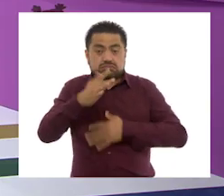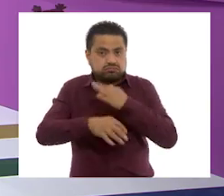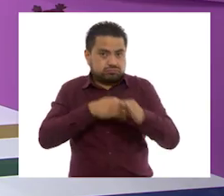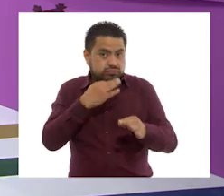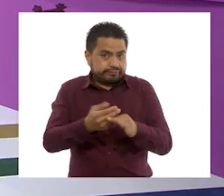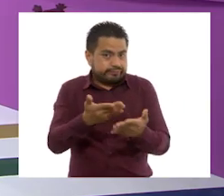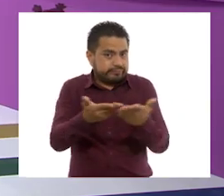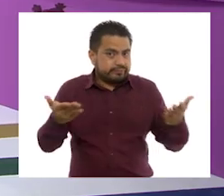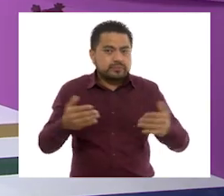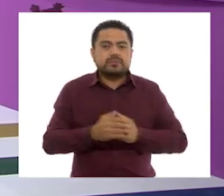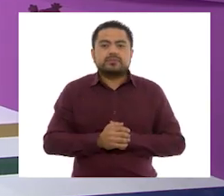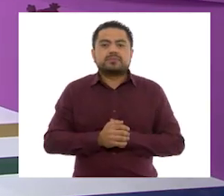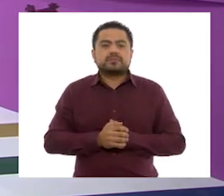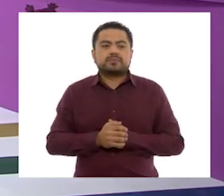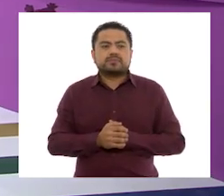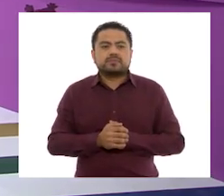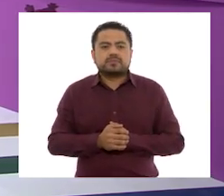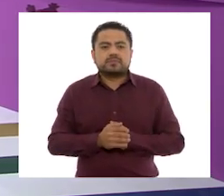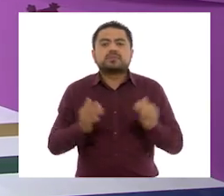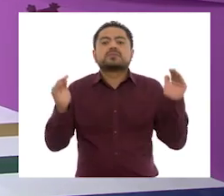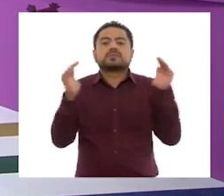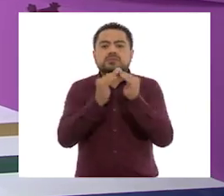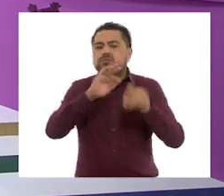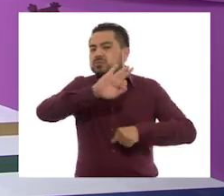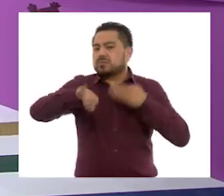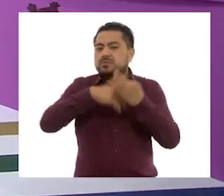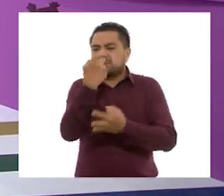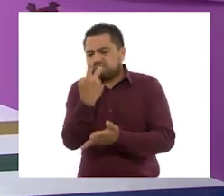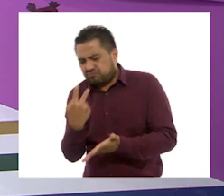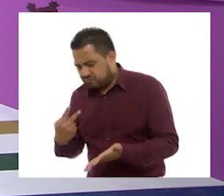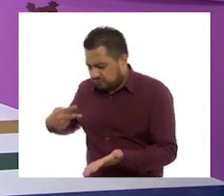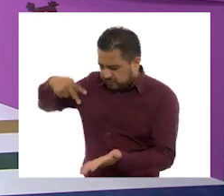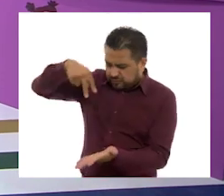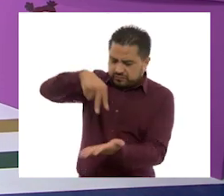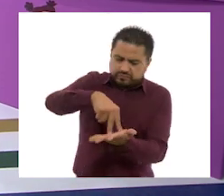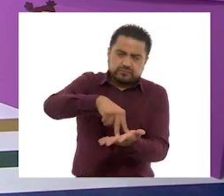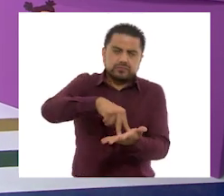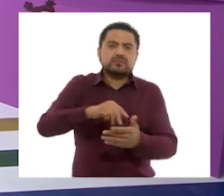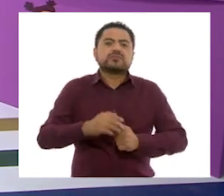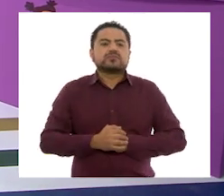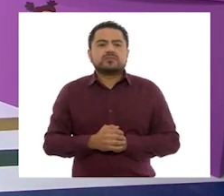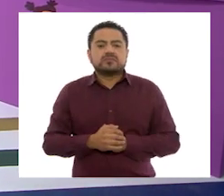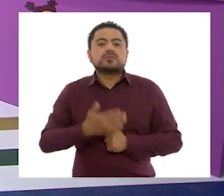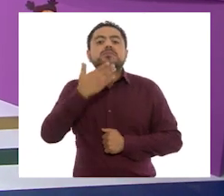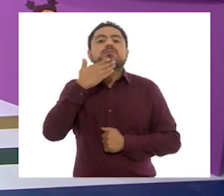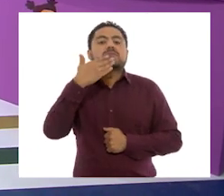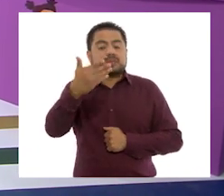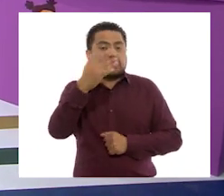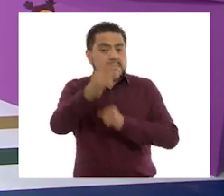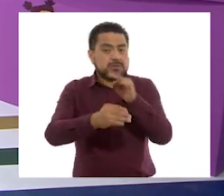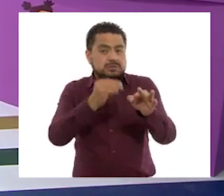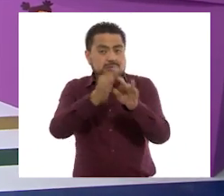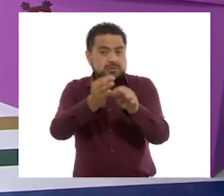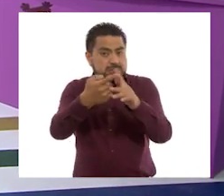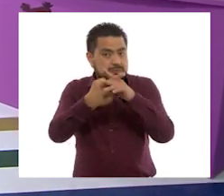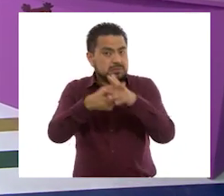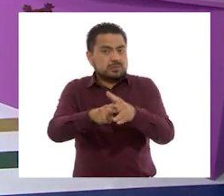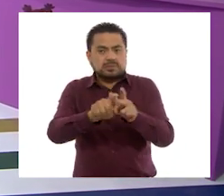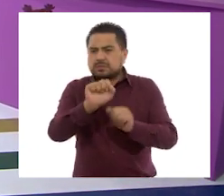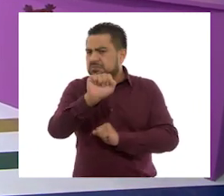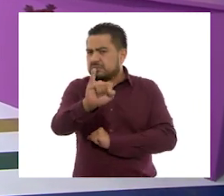listos? A ver. Sí. En casa, todos de pie. Nosotros aquí ya estamos de pie. Muy bien. ¿Están listos para empezar? ¿Listos?